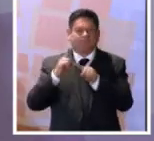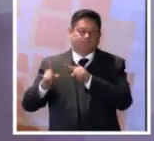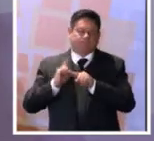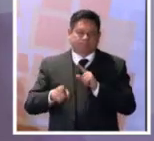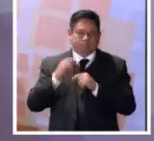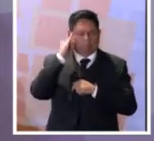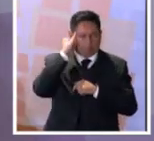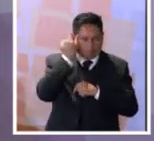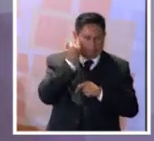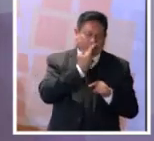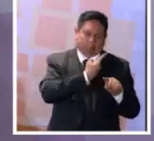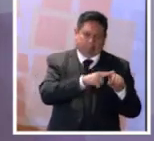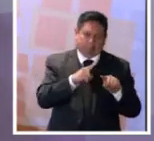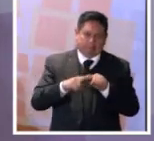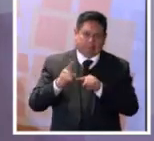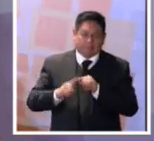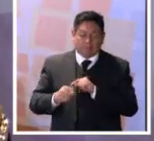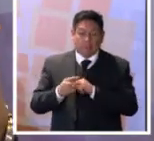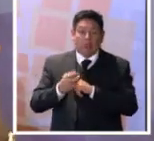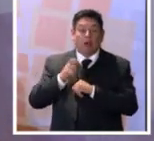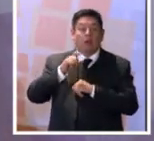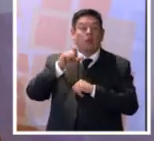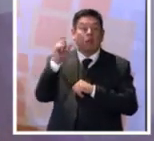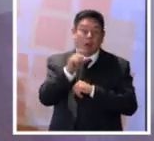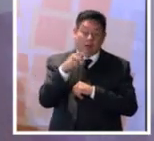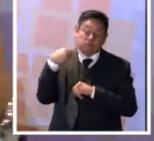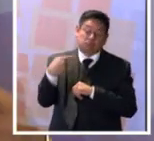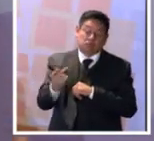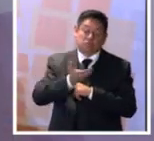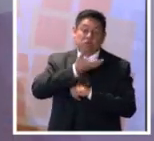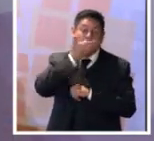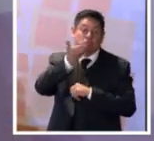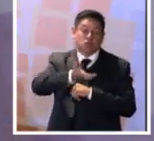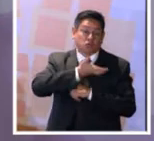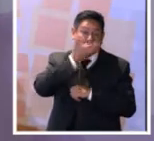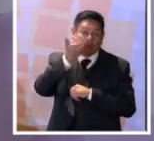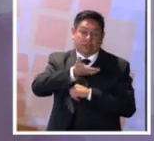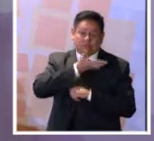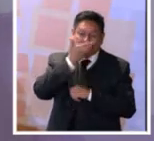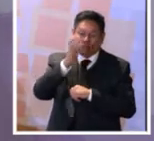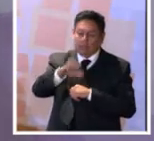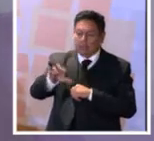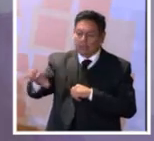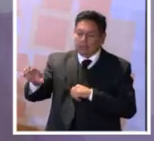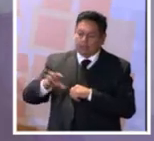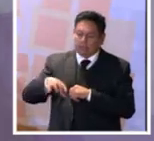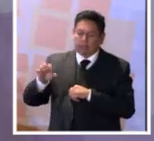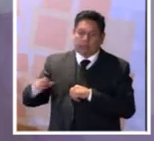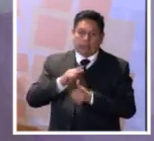sistemas normativos internos, múltiples y variadas interpretaciones de ese marco jurídico.